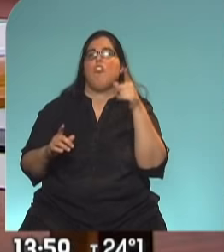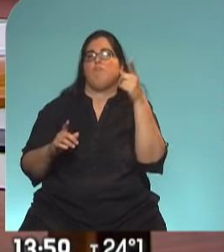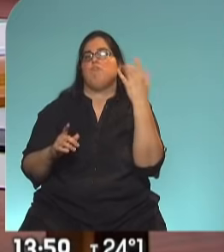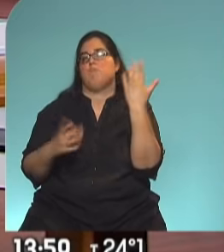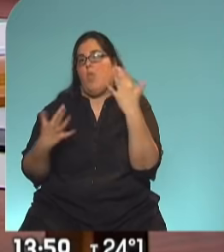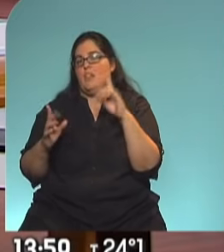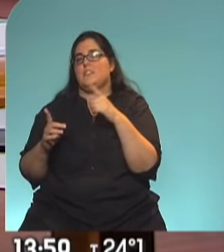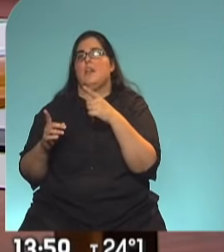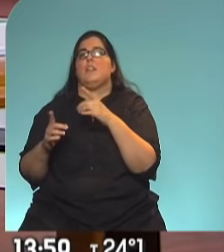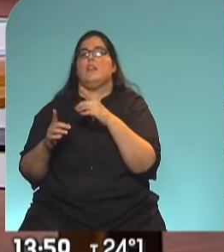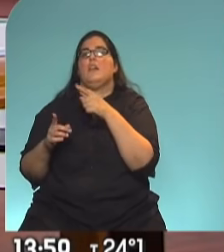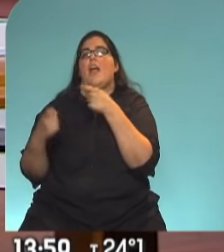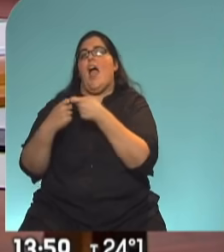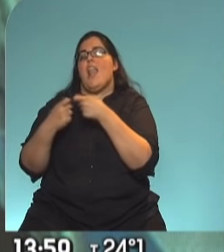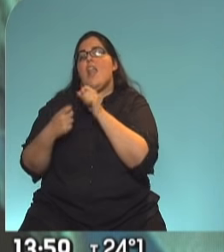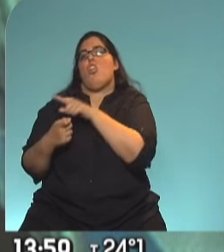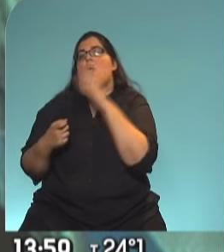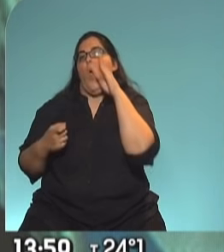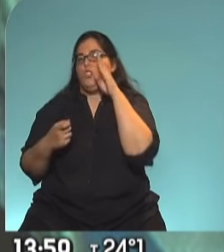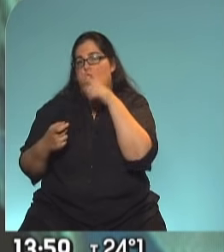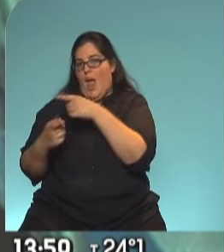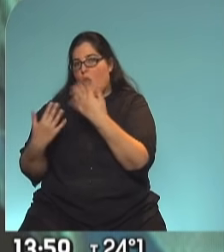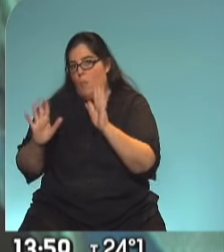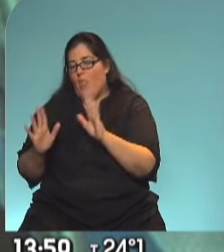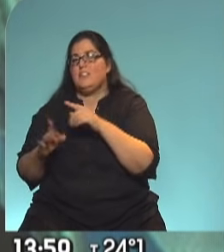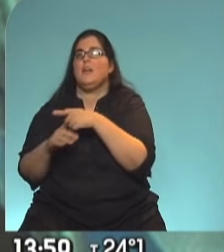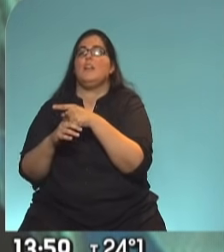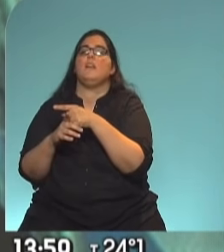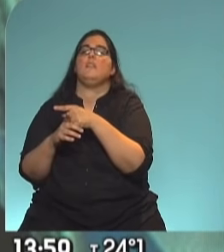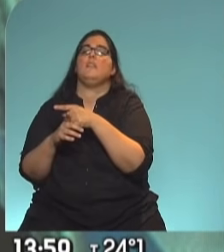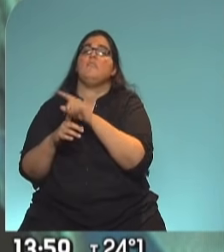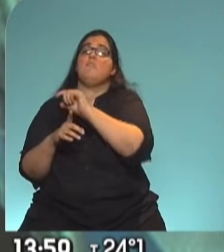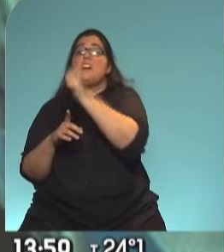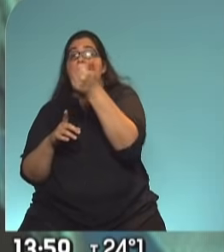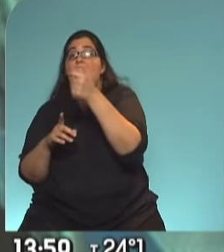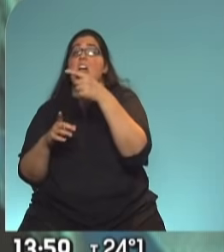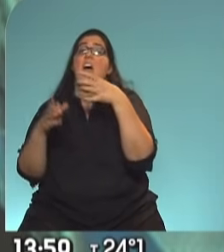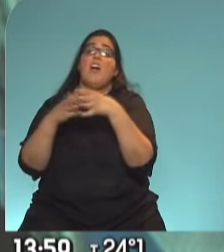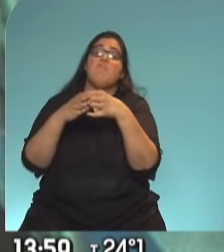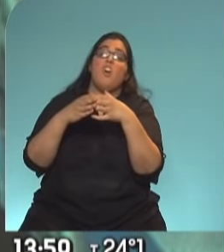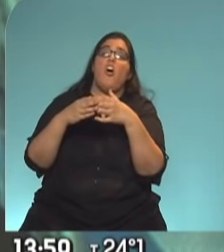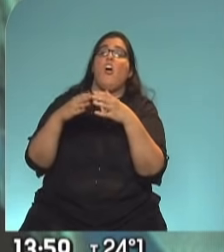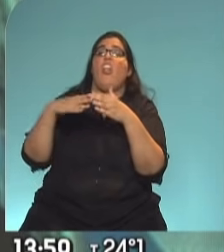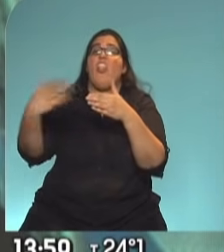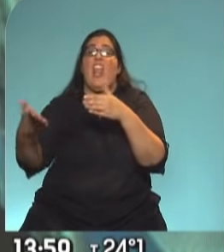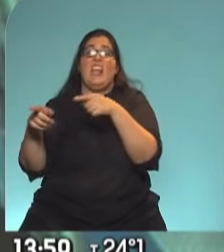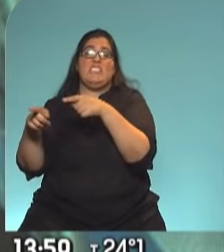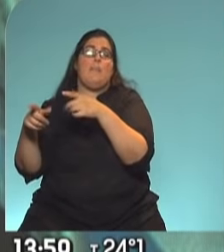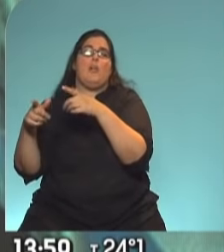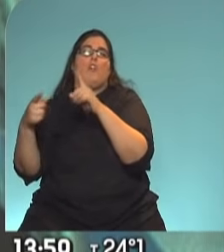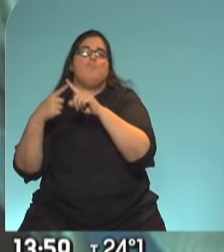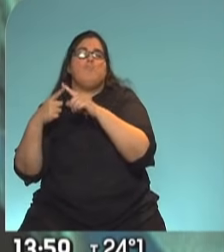aliado ser reelecto, de Bolsonaro, que es un aliado de Bolsonaro, ¿no? Un aliado de Bolsonaro y le ganaría un sector de derecha que no es aliado de Bolsonaro. Algunos